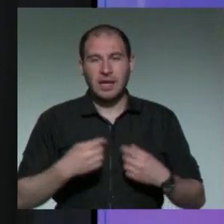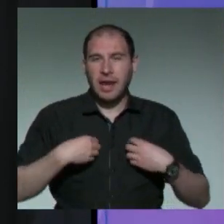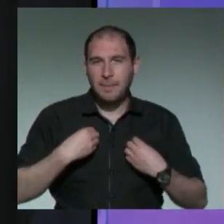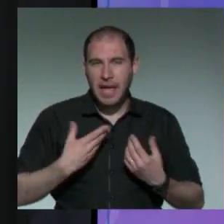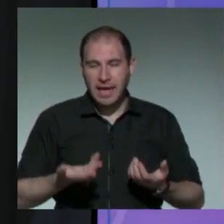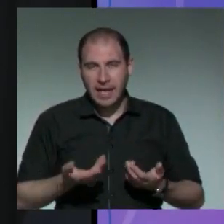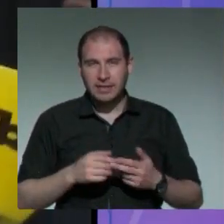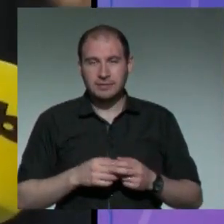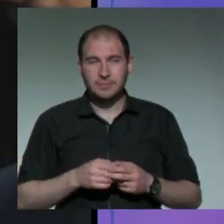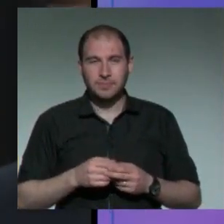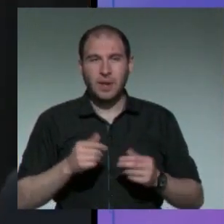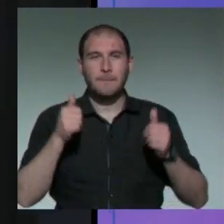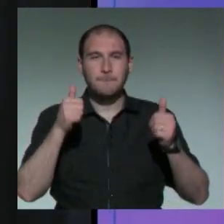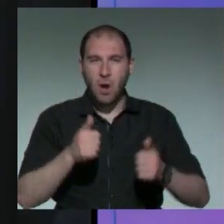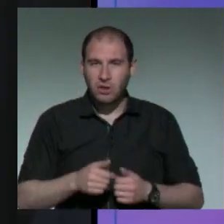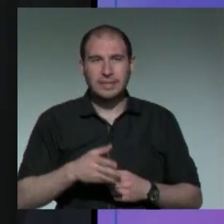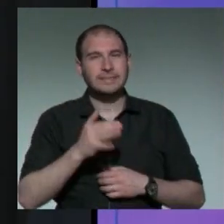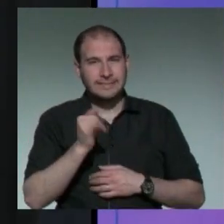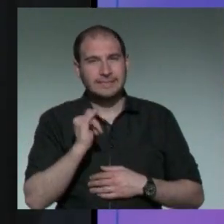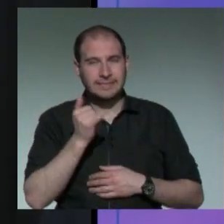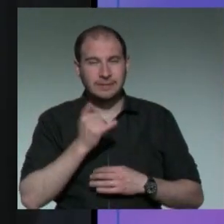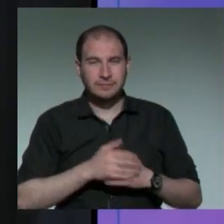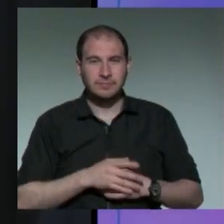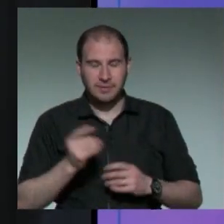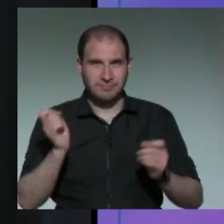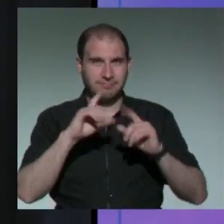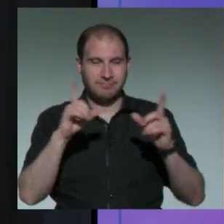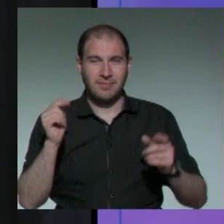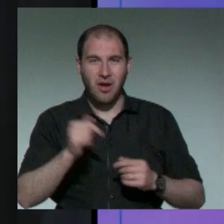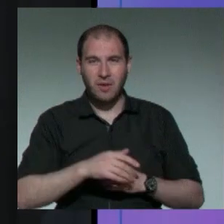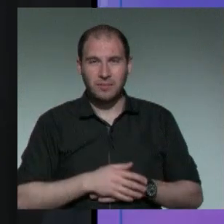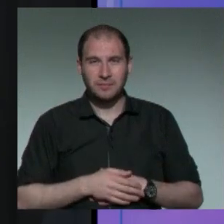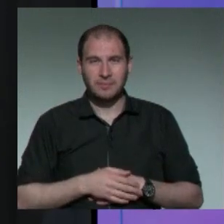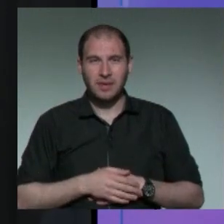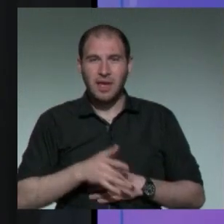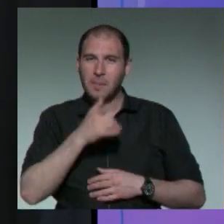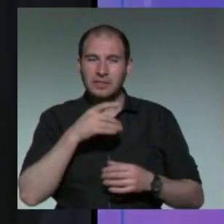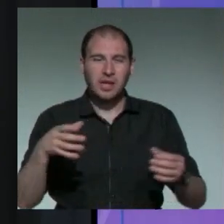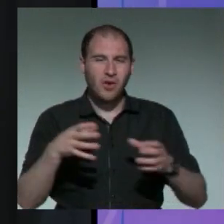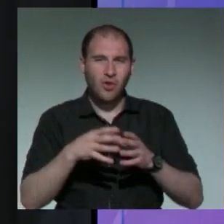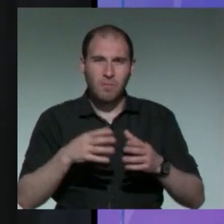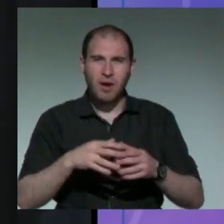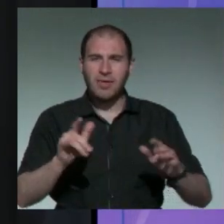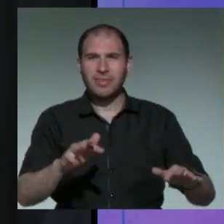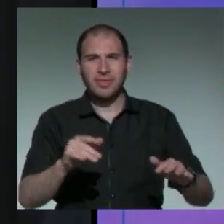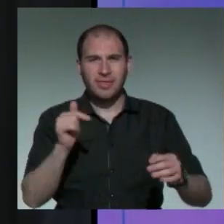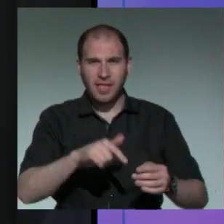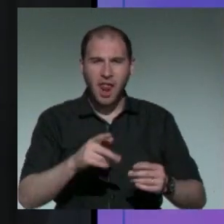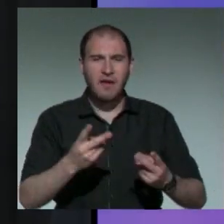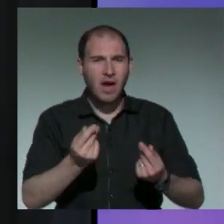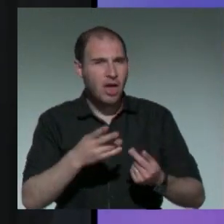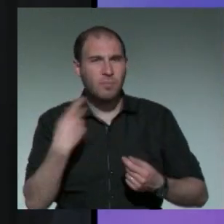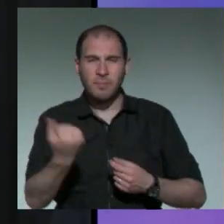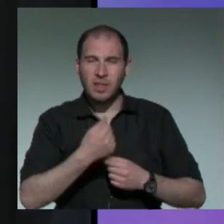remera. Es póster. Sí, es muy, muy loco, ¿no? Como de una generación tan digital valoran